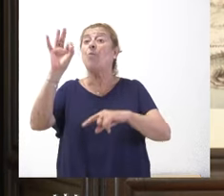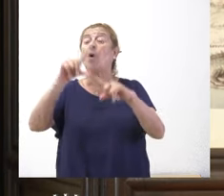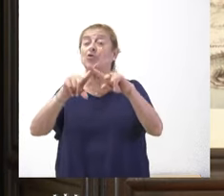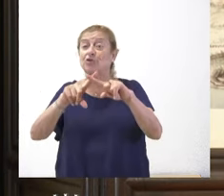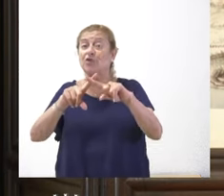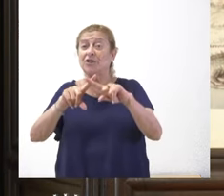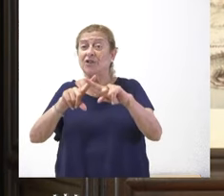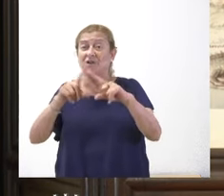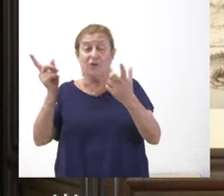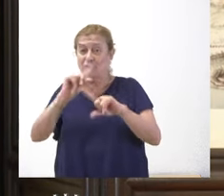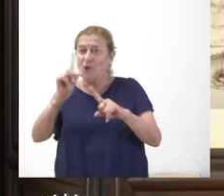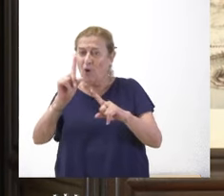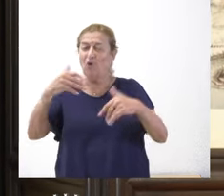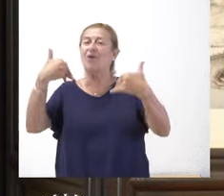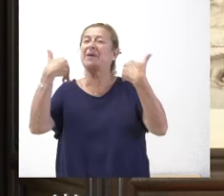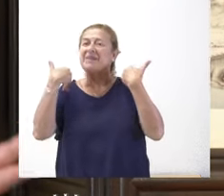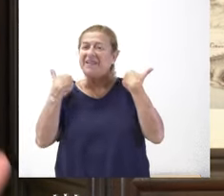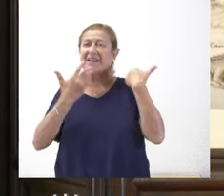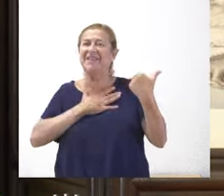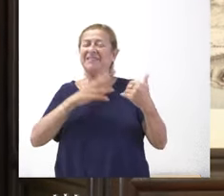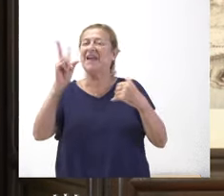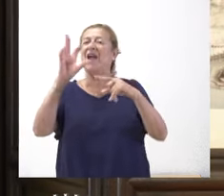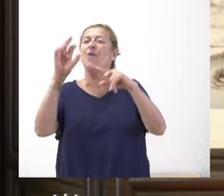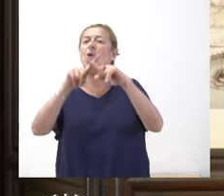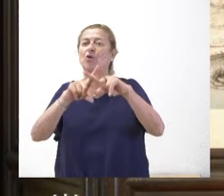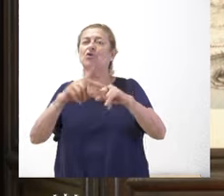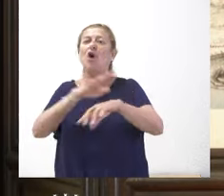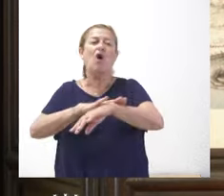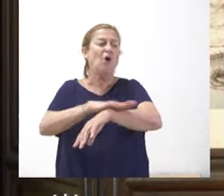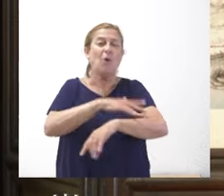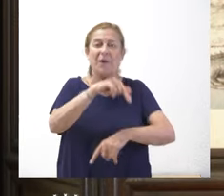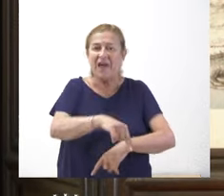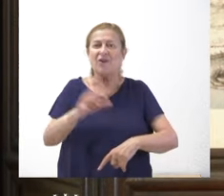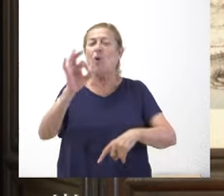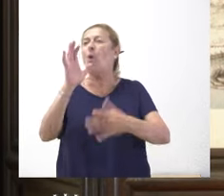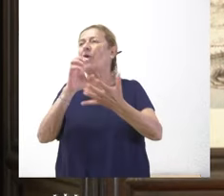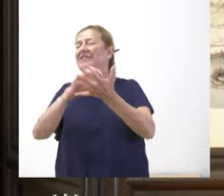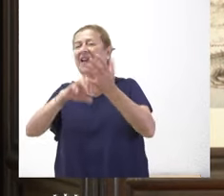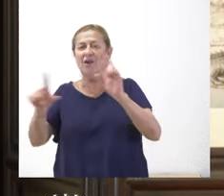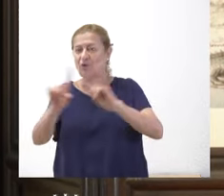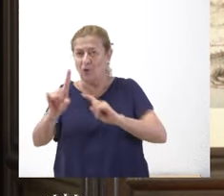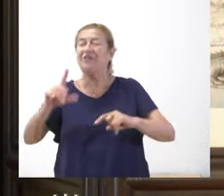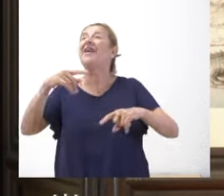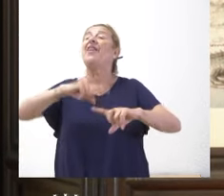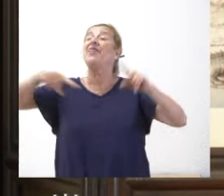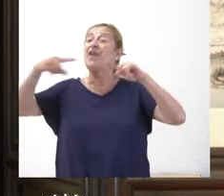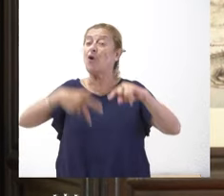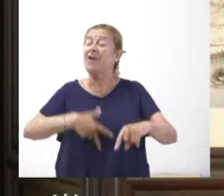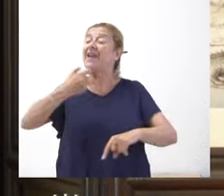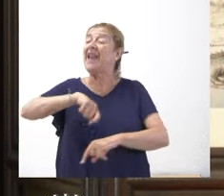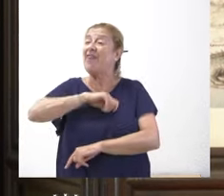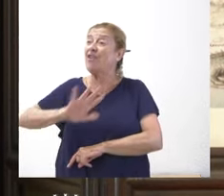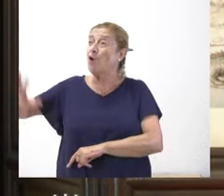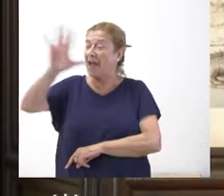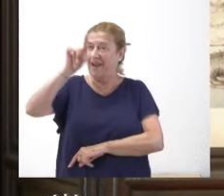los representantes de vox en el gobierno o en Castilla y león sino la dirección Nacional de voos es quien